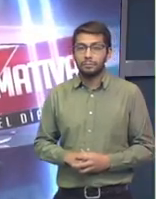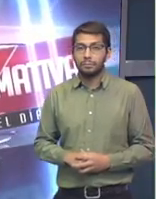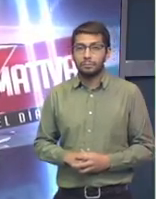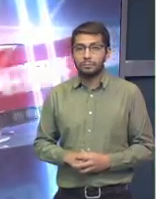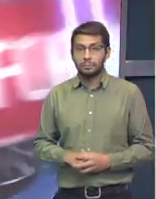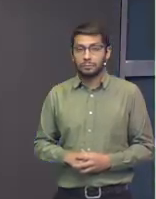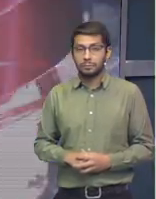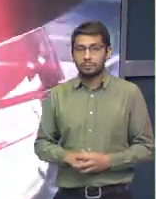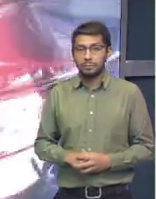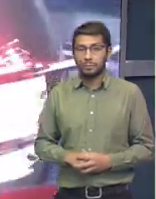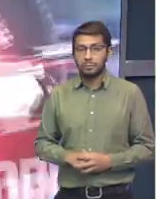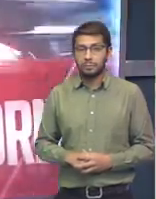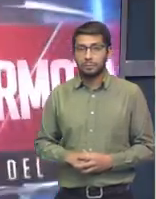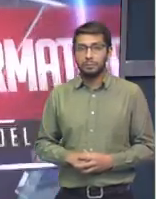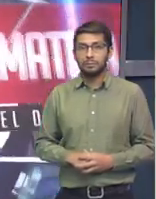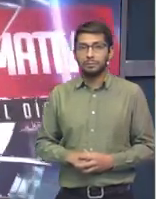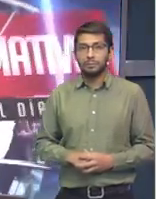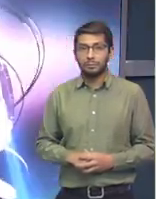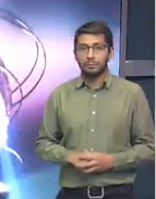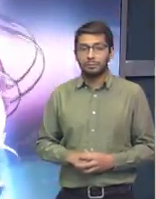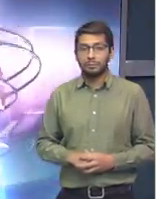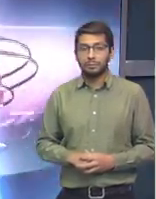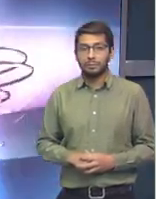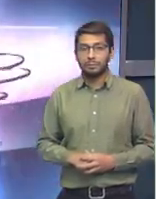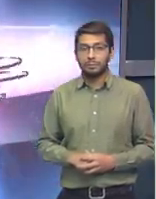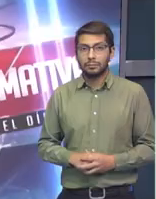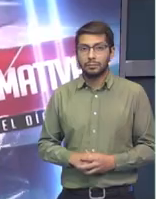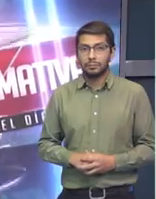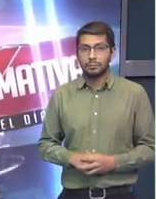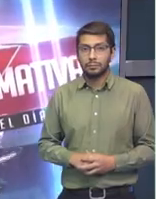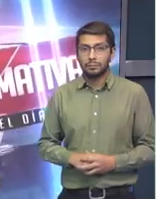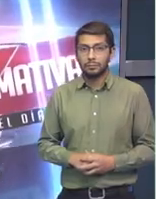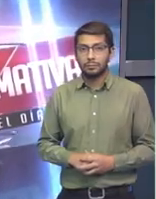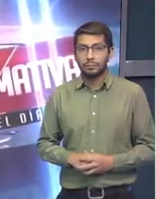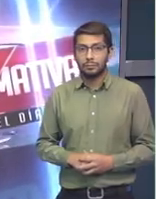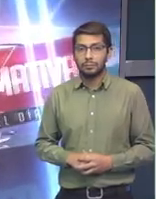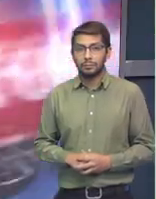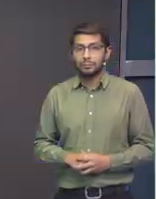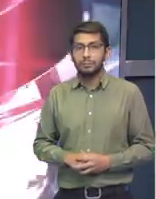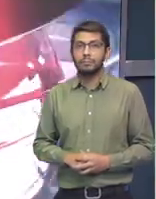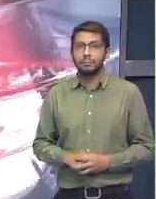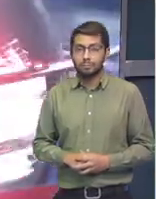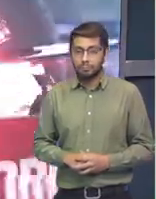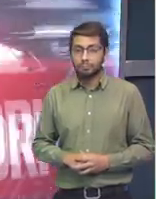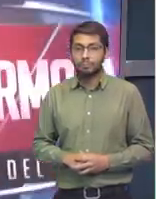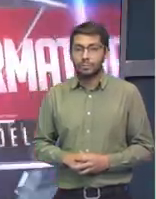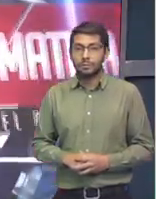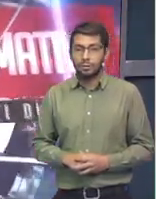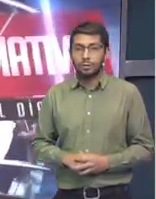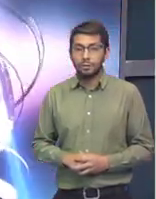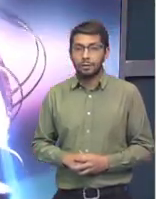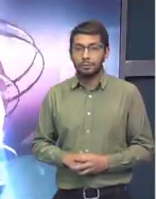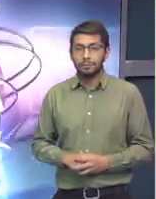mismo parque donde va a estar el autovac. Pero que concurran a esos centros de vacunación, ya no al autovac,